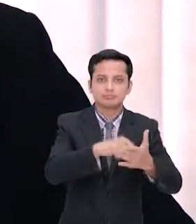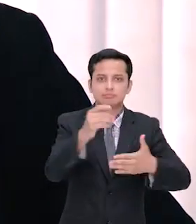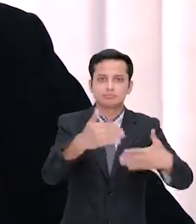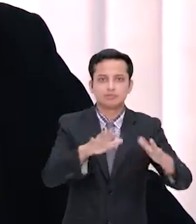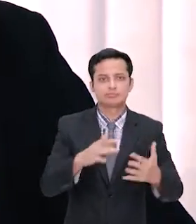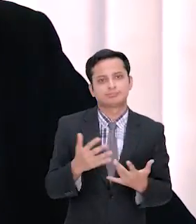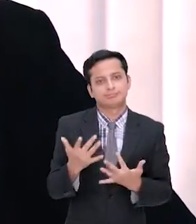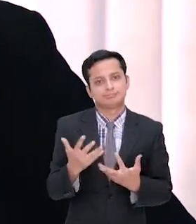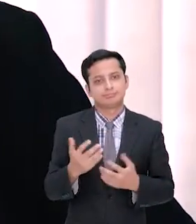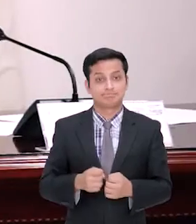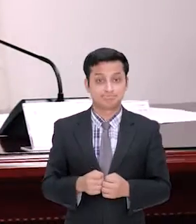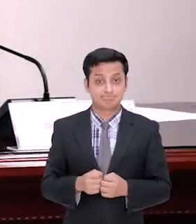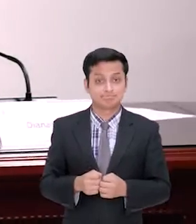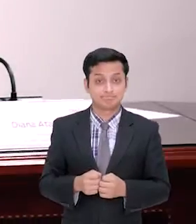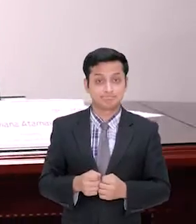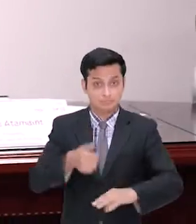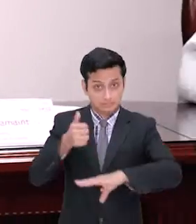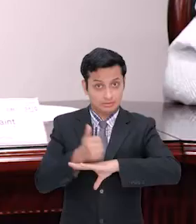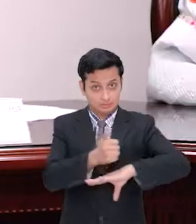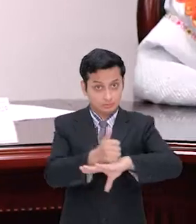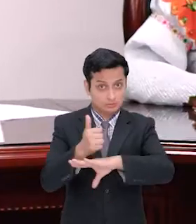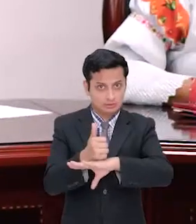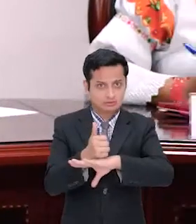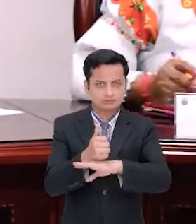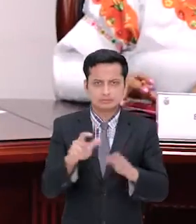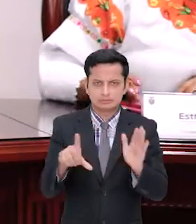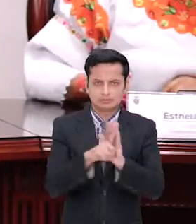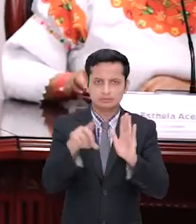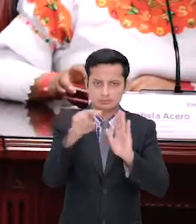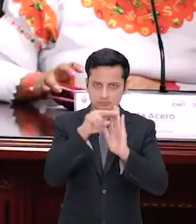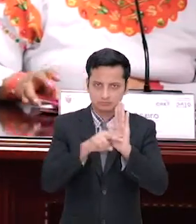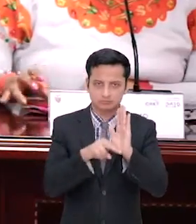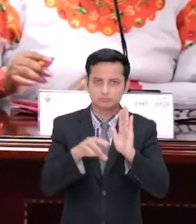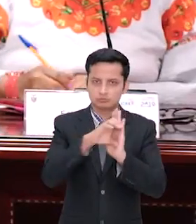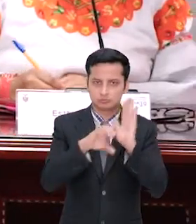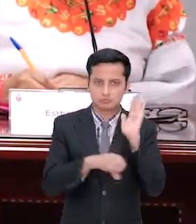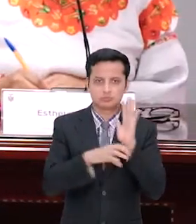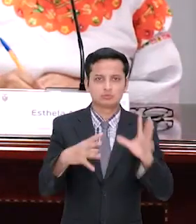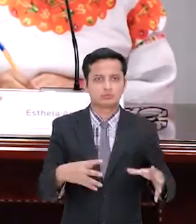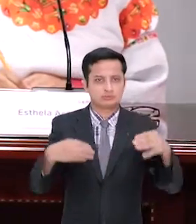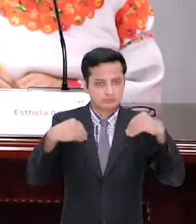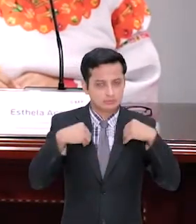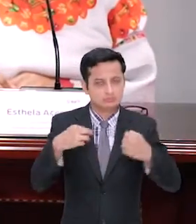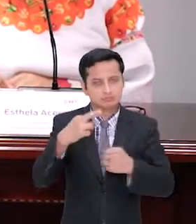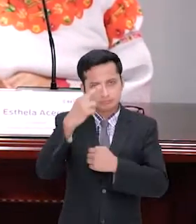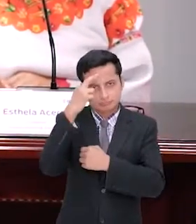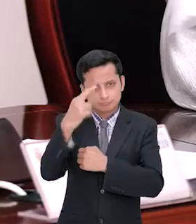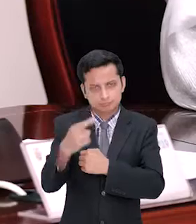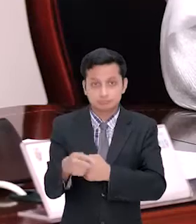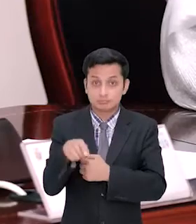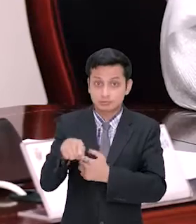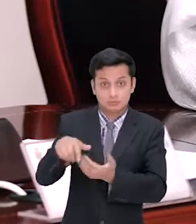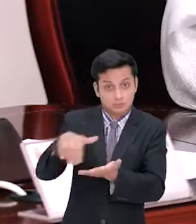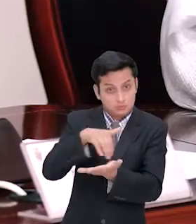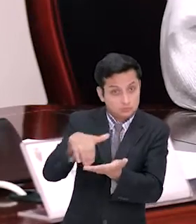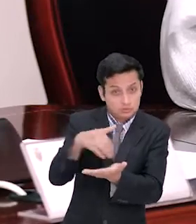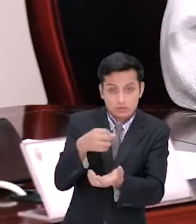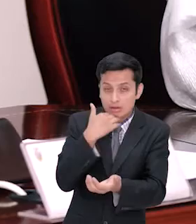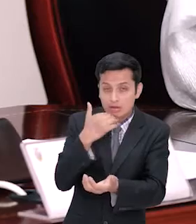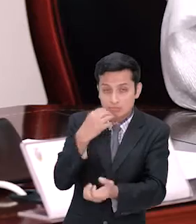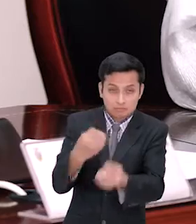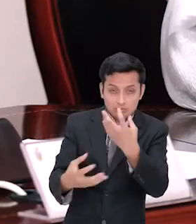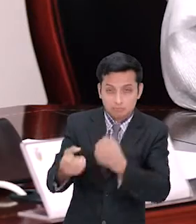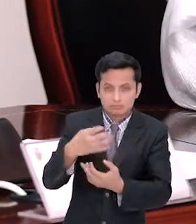Ciudadana y Control Social. Las autoridades electorales, en estricto apego a la norma y a la Constitución, dieron respuesta